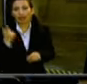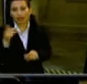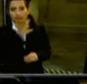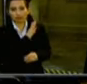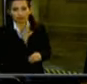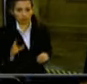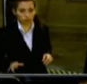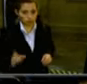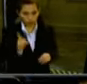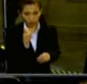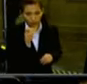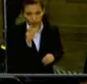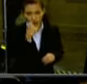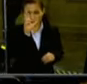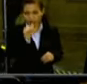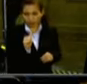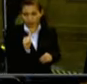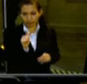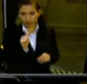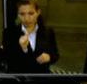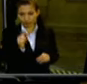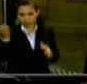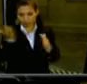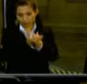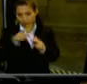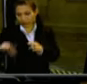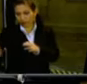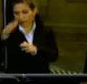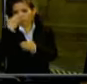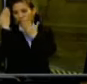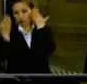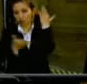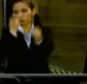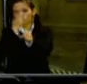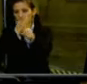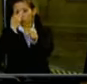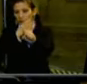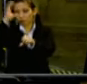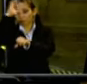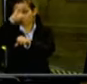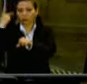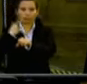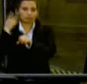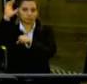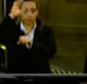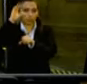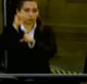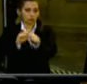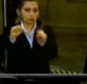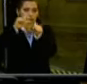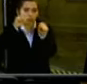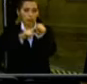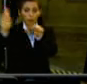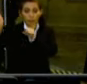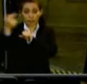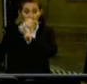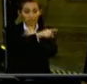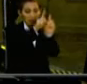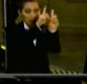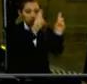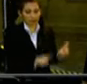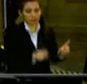candidata a doctora, División de Estudios de Posgrado de la Facultad de Ciencias Políticas y Sociales de la UNAM. Tiene